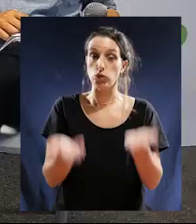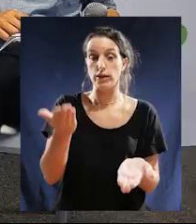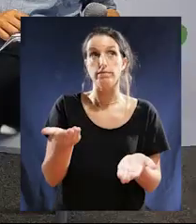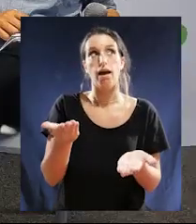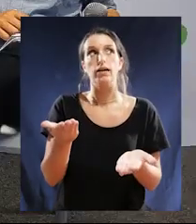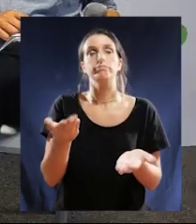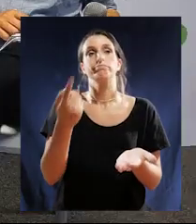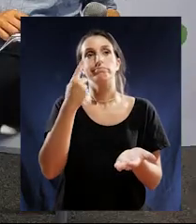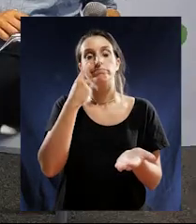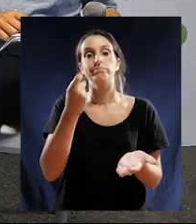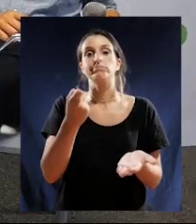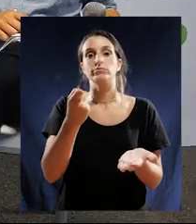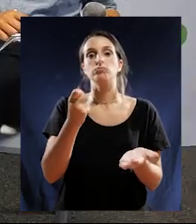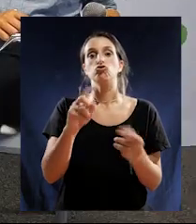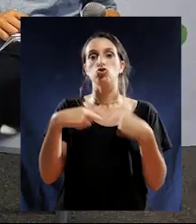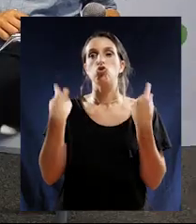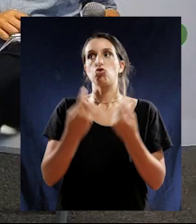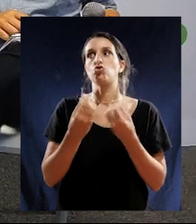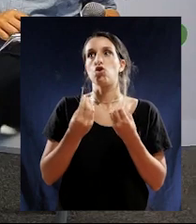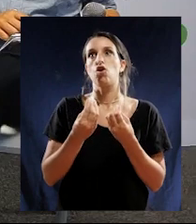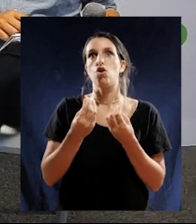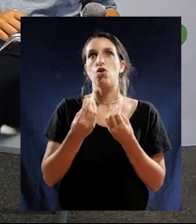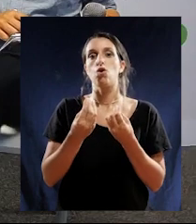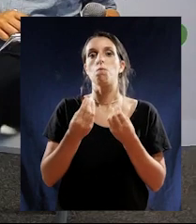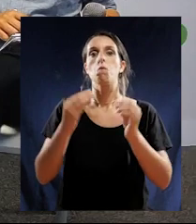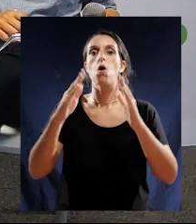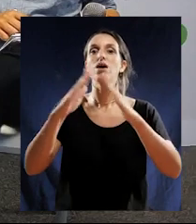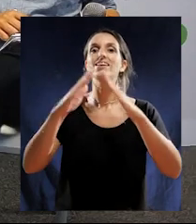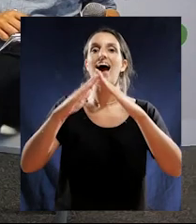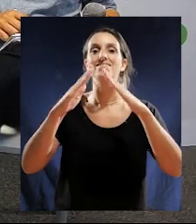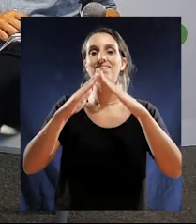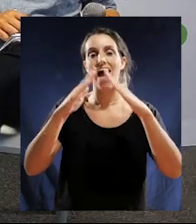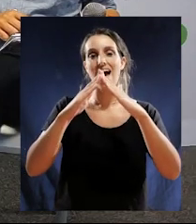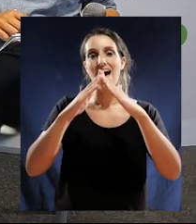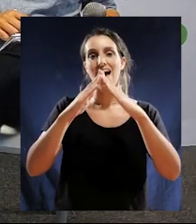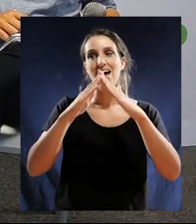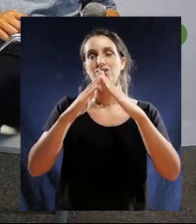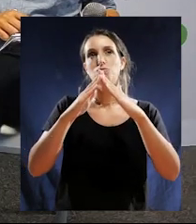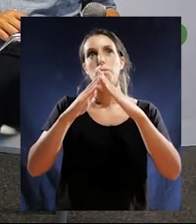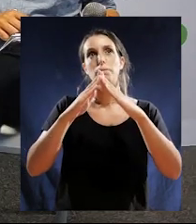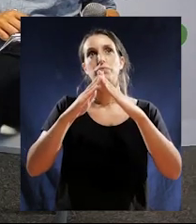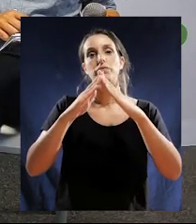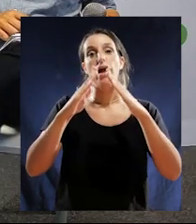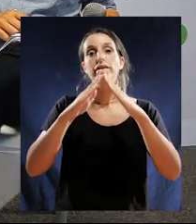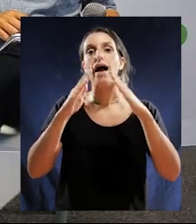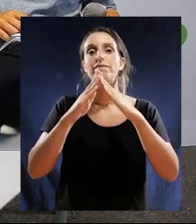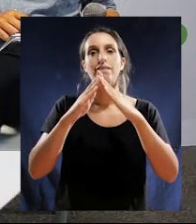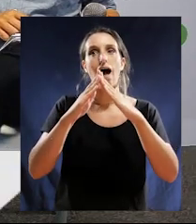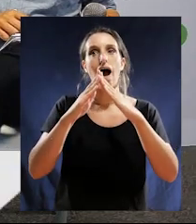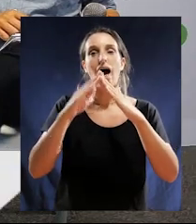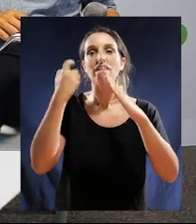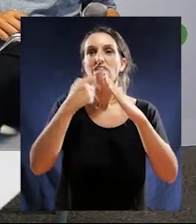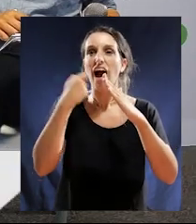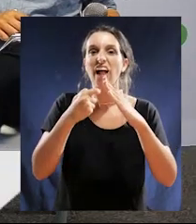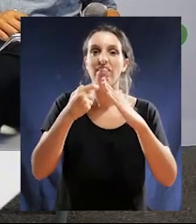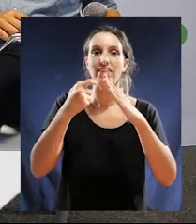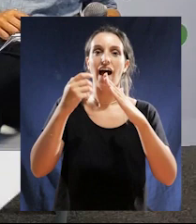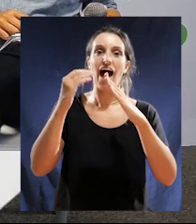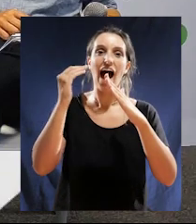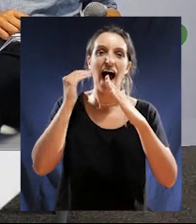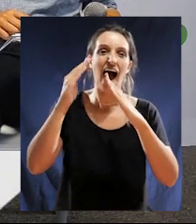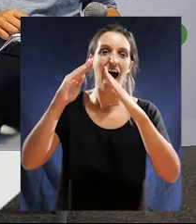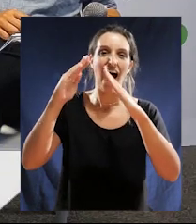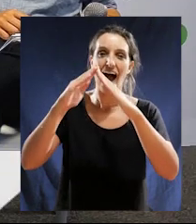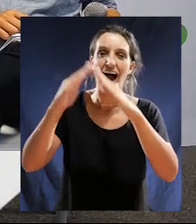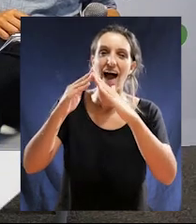bueno no tengamos que representar unas casas donde hay que que poder contribuir hay que hay que ayudar hay que contribuir